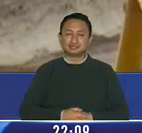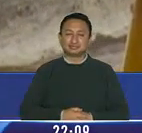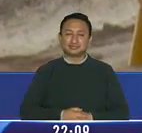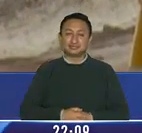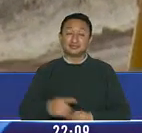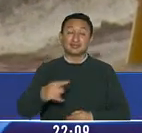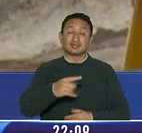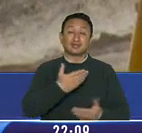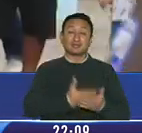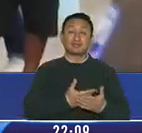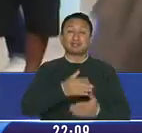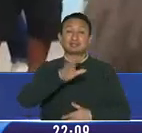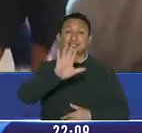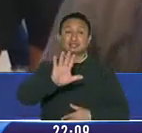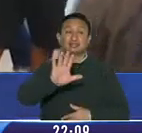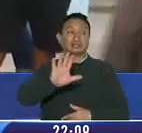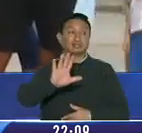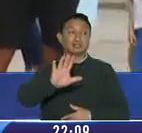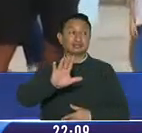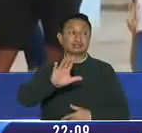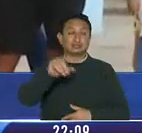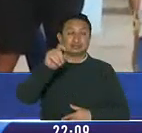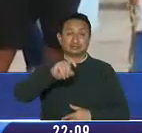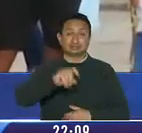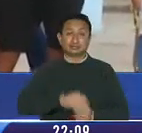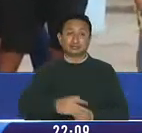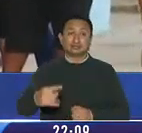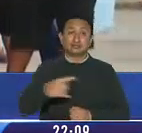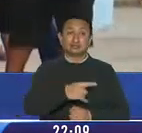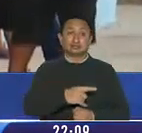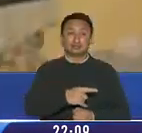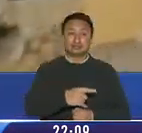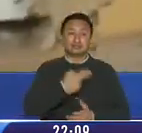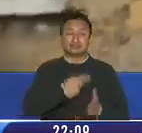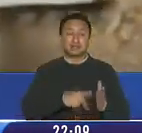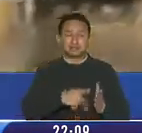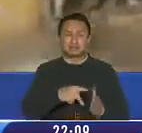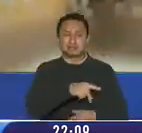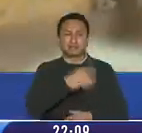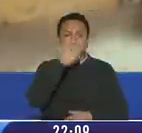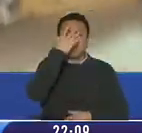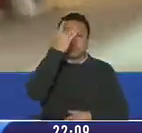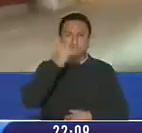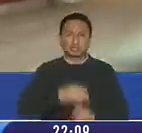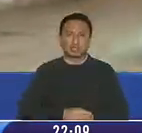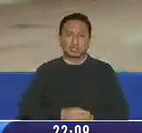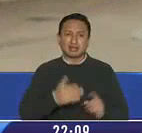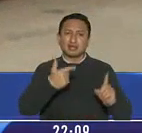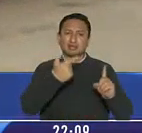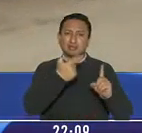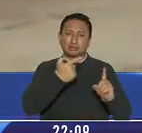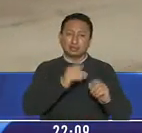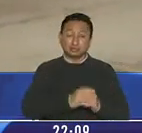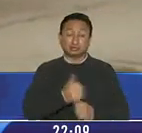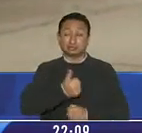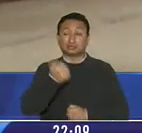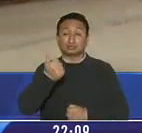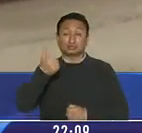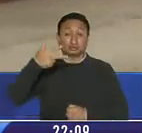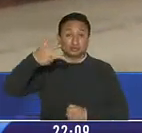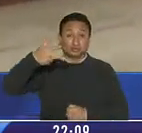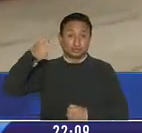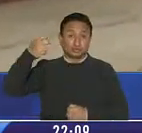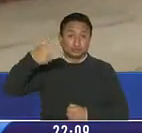5 indicios balísticos al tiempo que recabó información para conocer los motivos de este hecho y sobre todo revisar las cintas de algunas